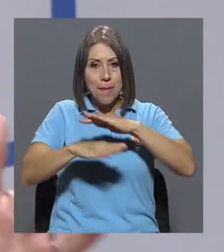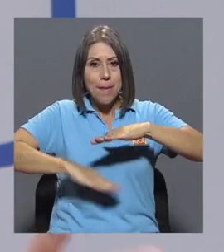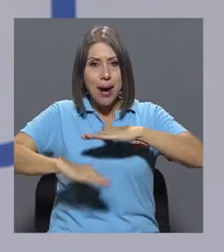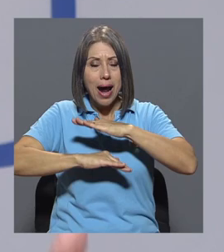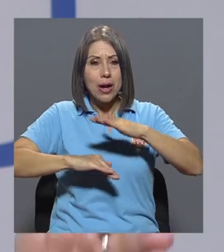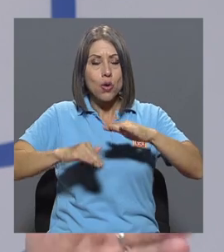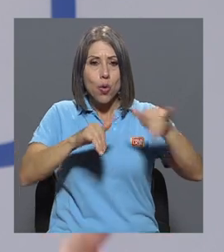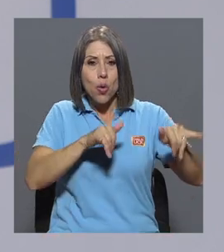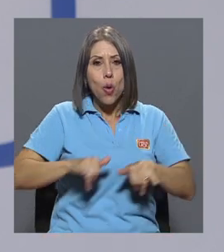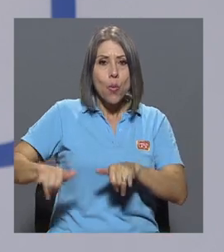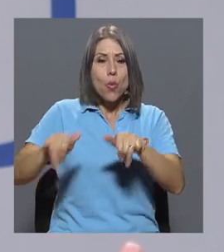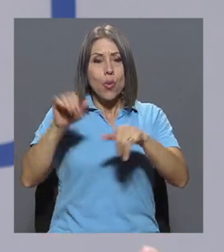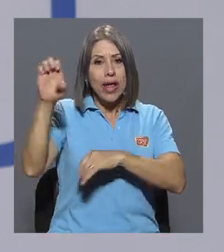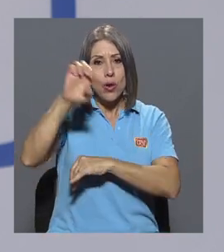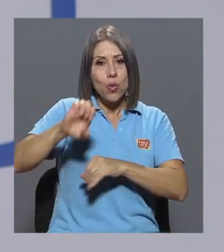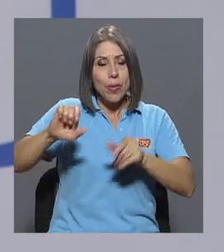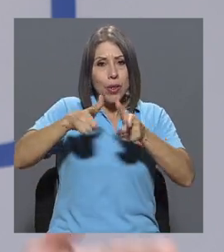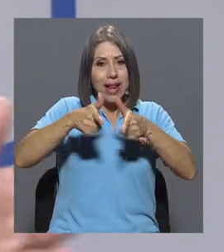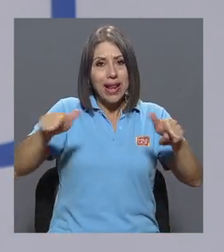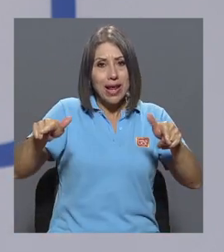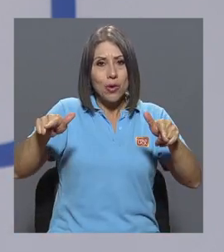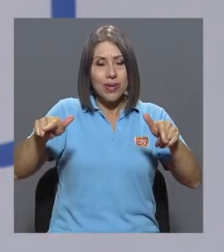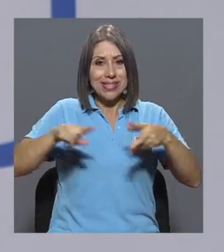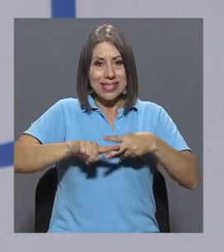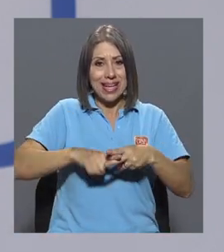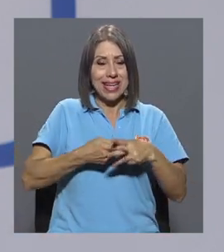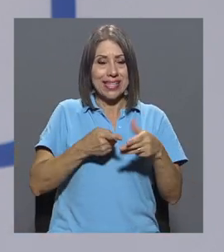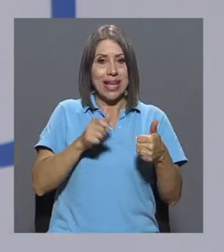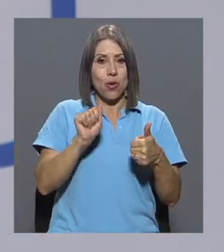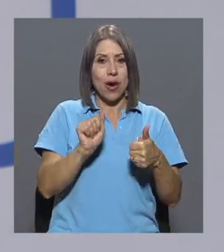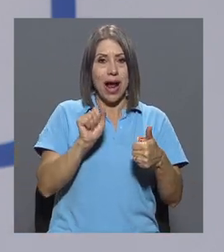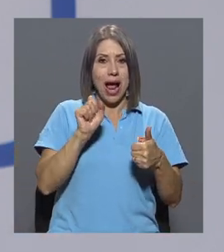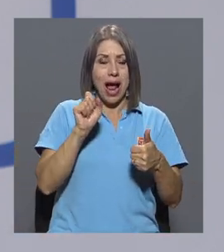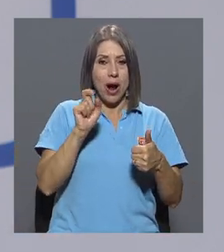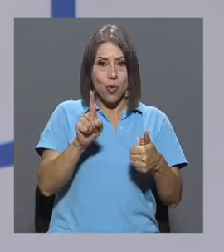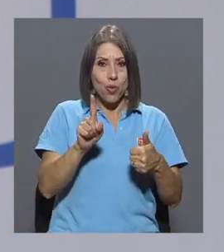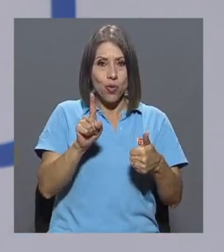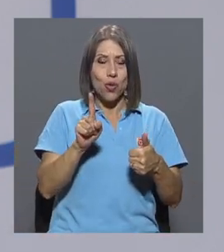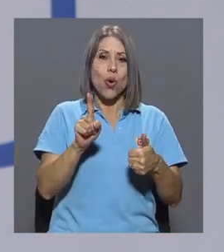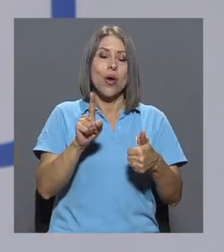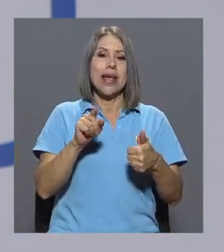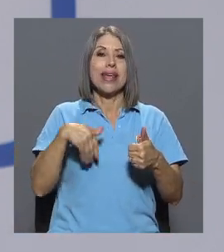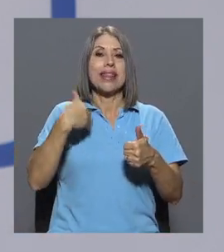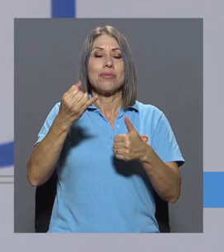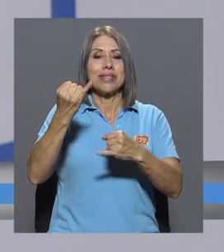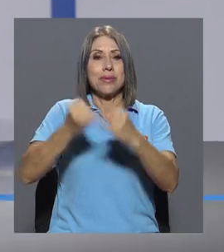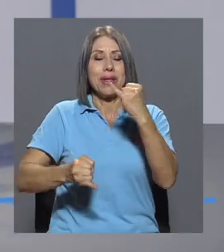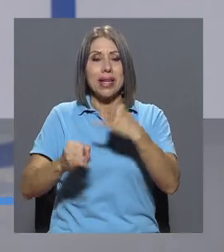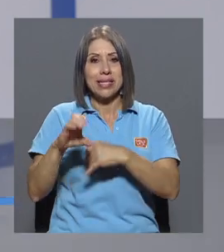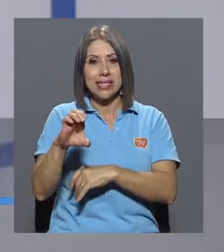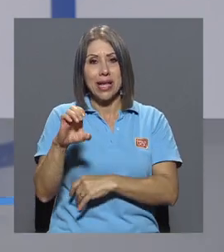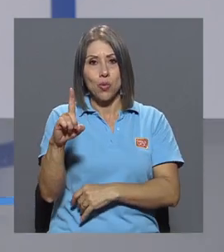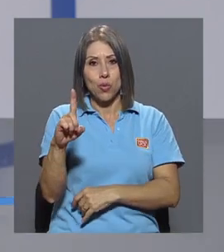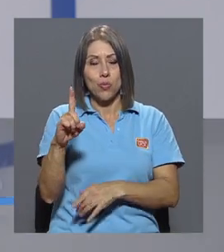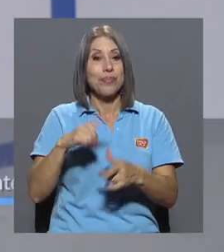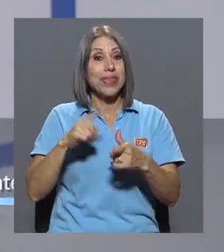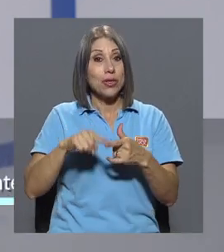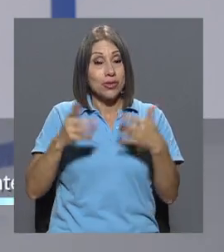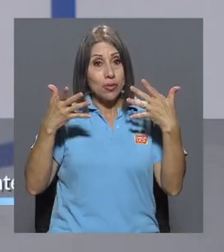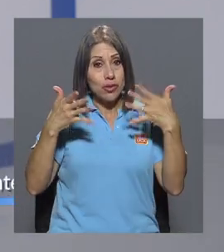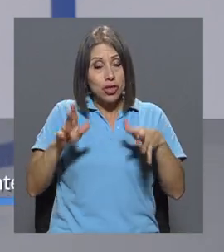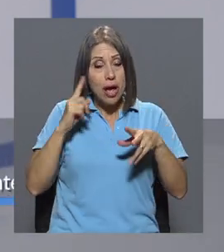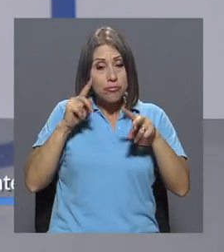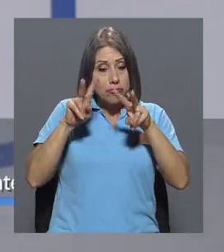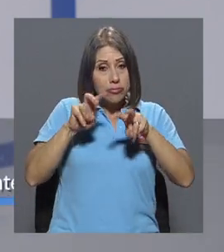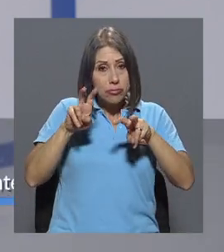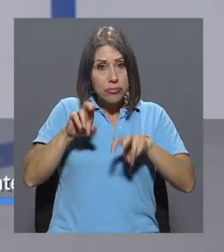donde se inicia con un 1 y termina con un c 1 entonces una vez que se haga el diagnóstico y